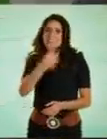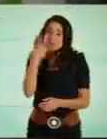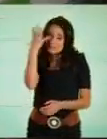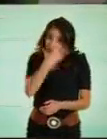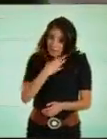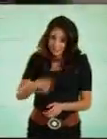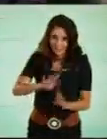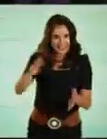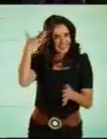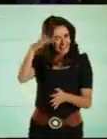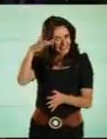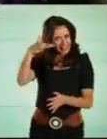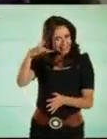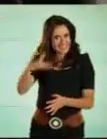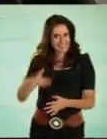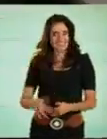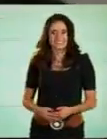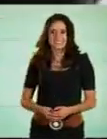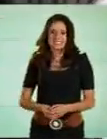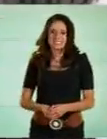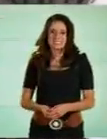Qué bonita, qué grandota.